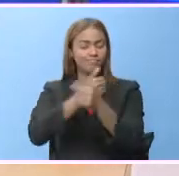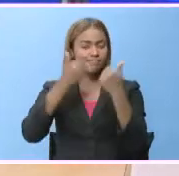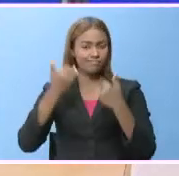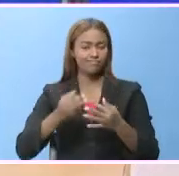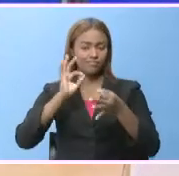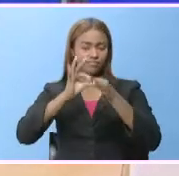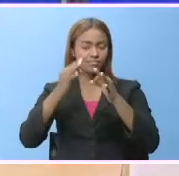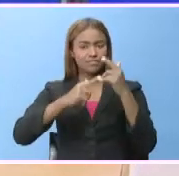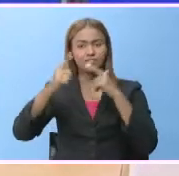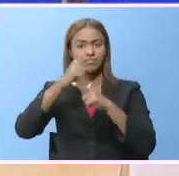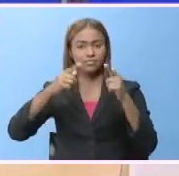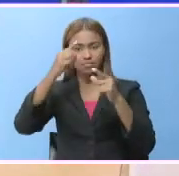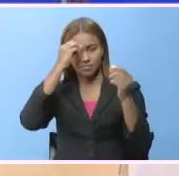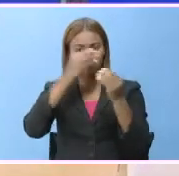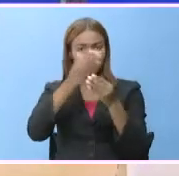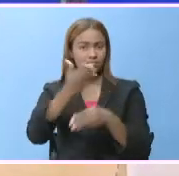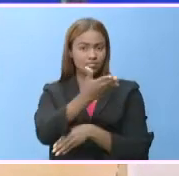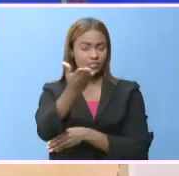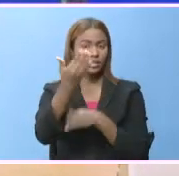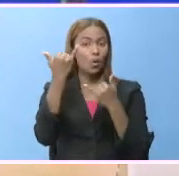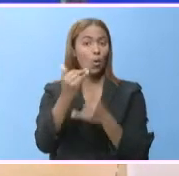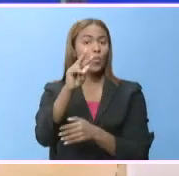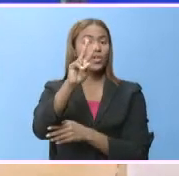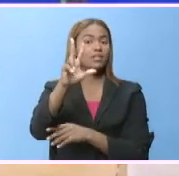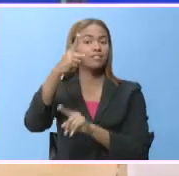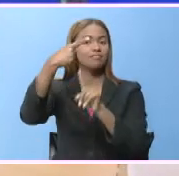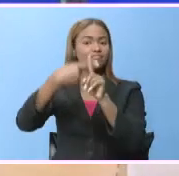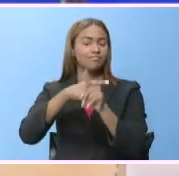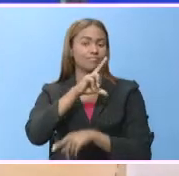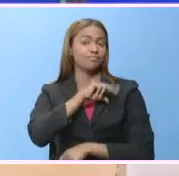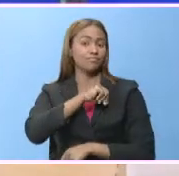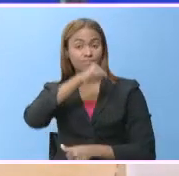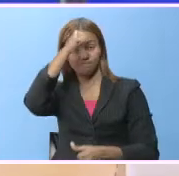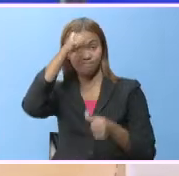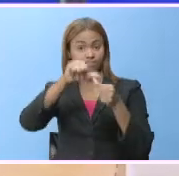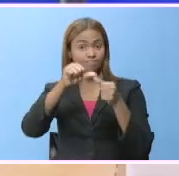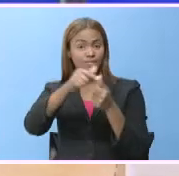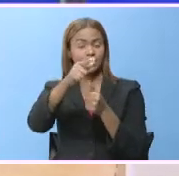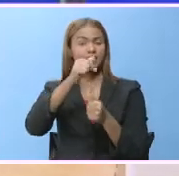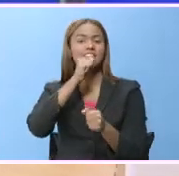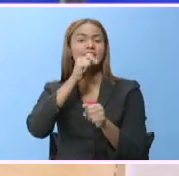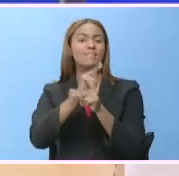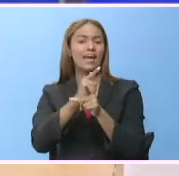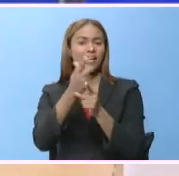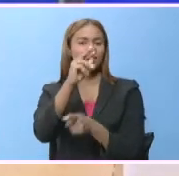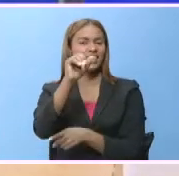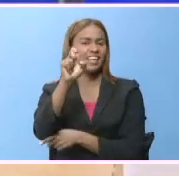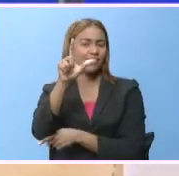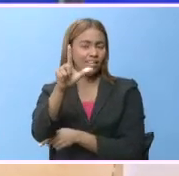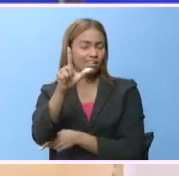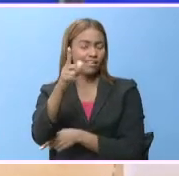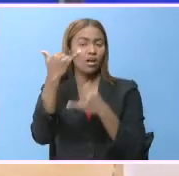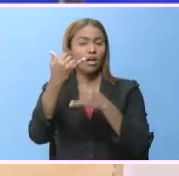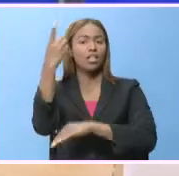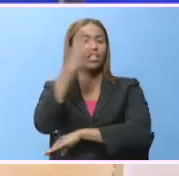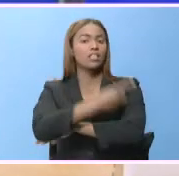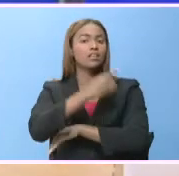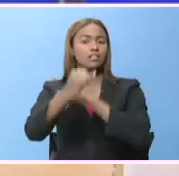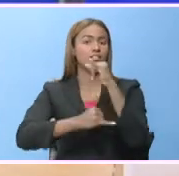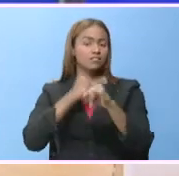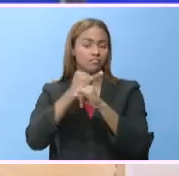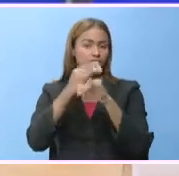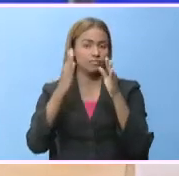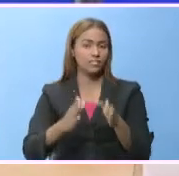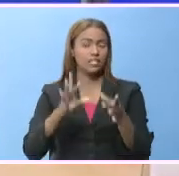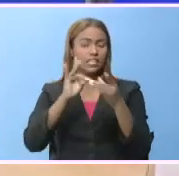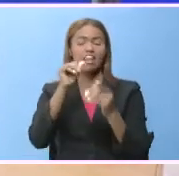en la interpretación del lenguaje en señas. Hoy es 25 de noviembre, se recuerda a las hermanas Mirabal, las mariposas. Hoy es el Día Internacional